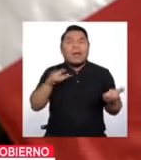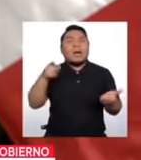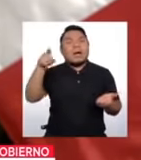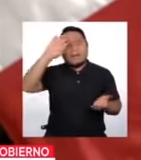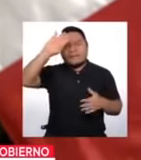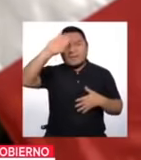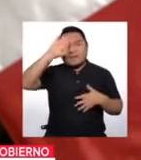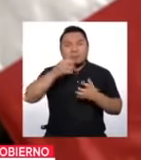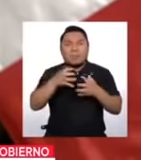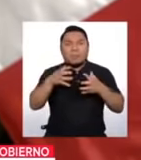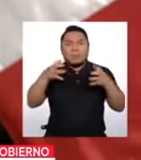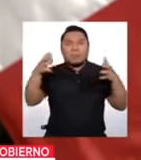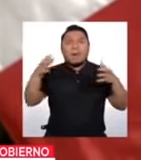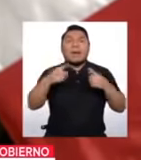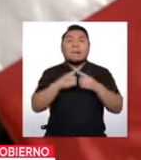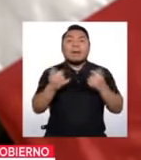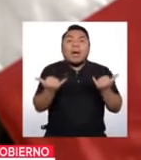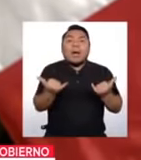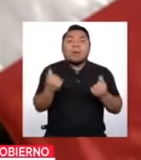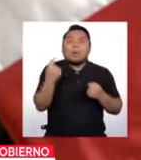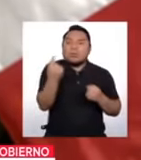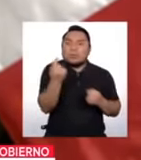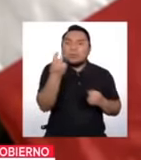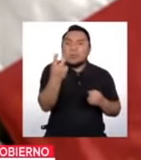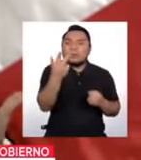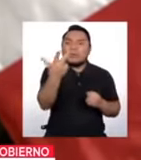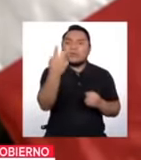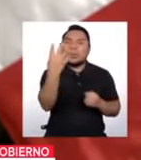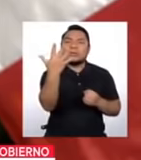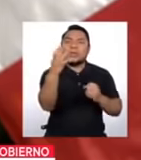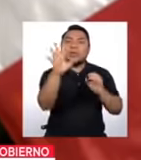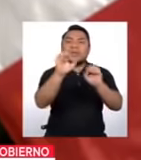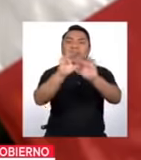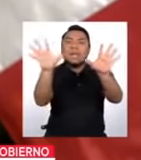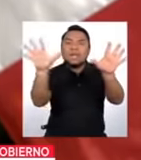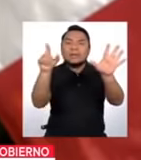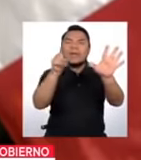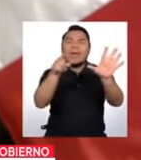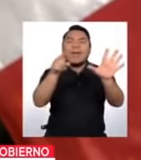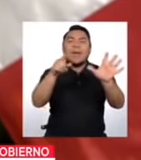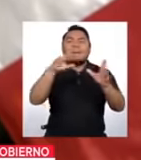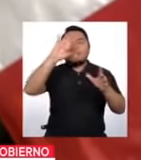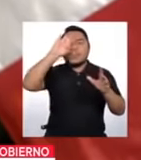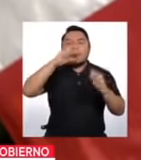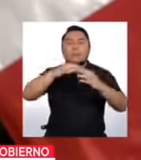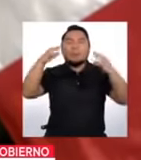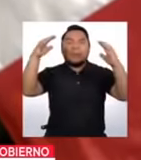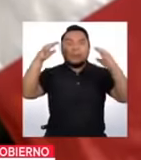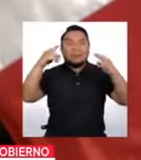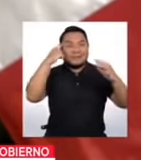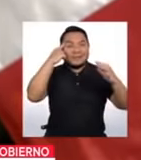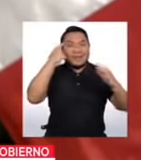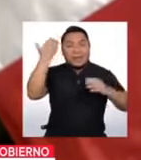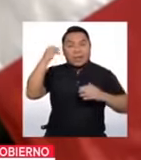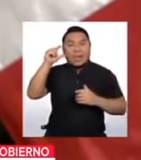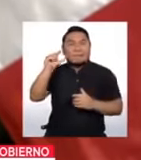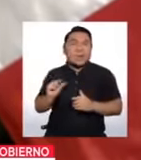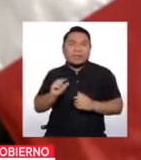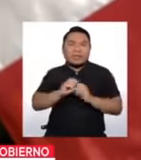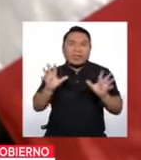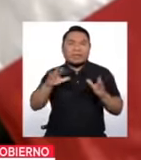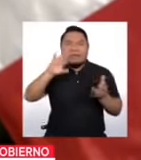ya no va empinada, sino se va echando. Esa es la tendencia que podemos apreciar y que estamos seguros que se va a ratificar en los